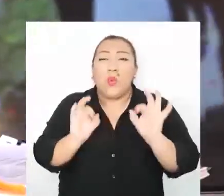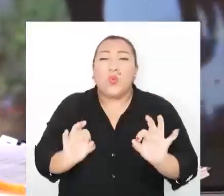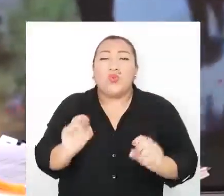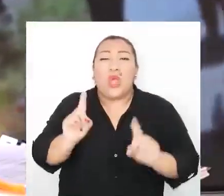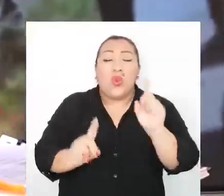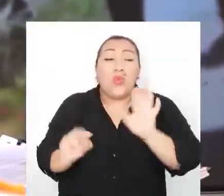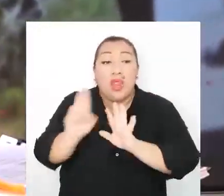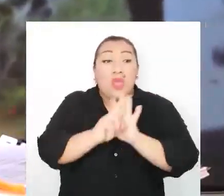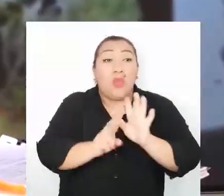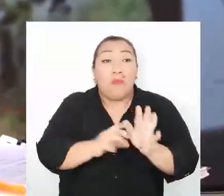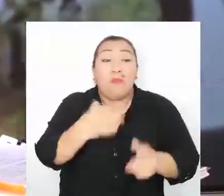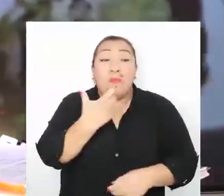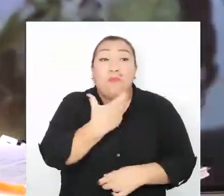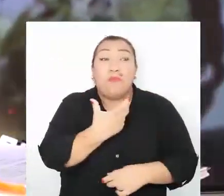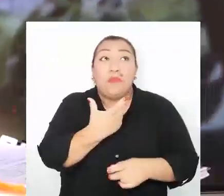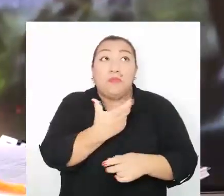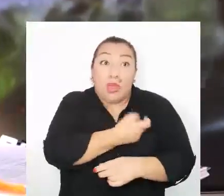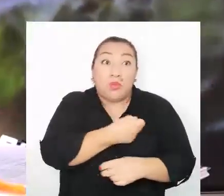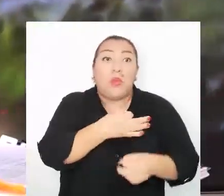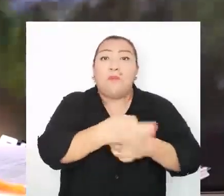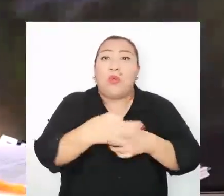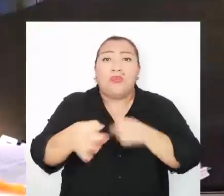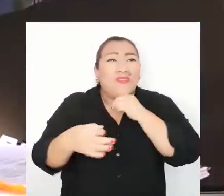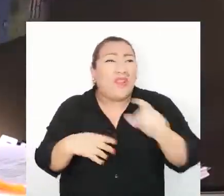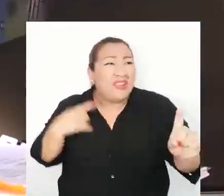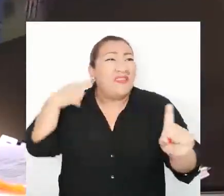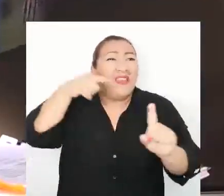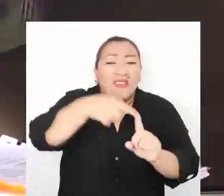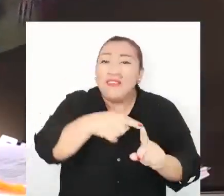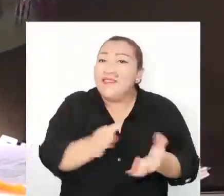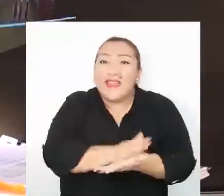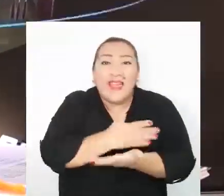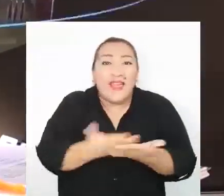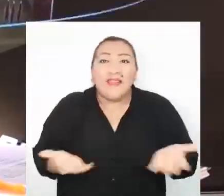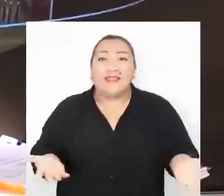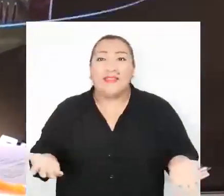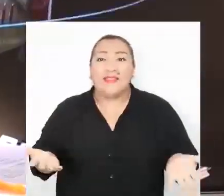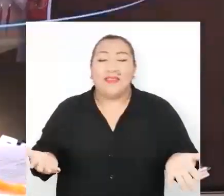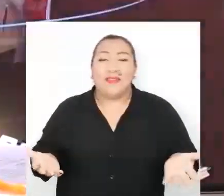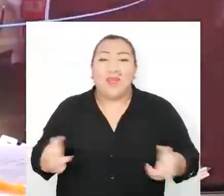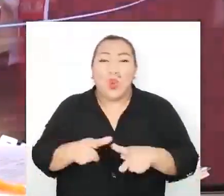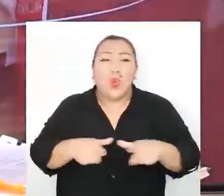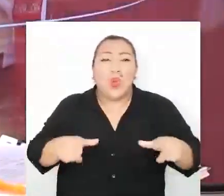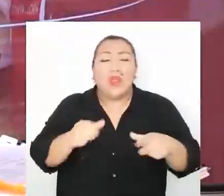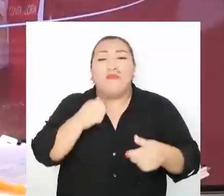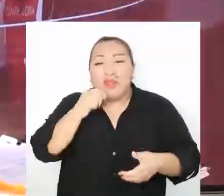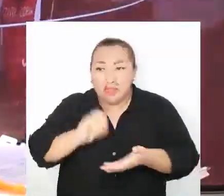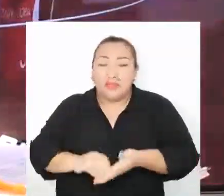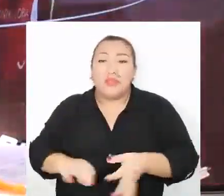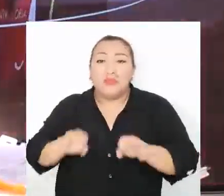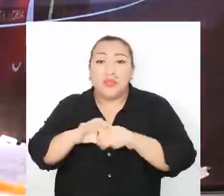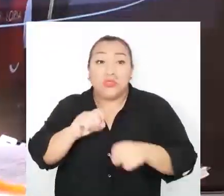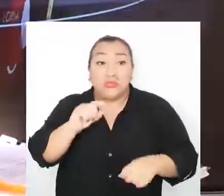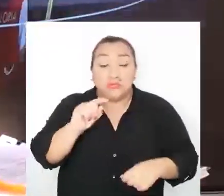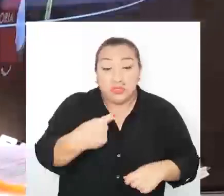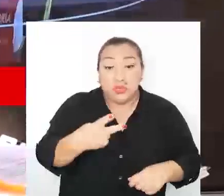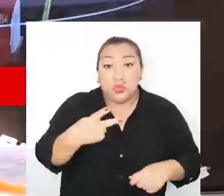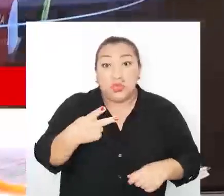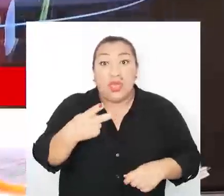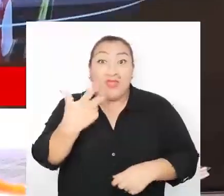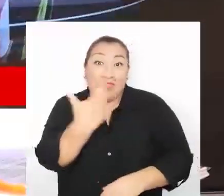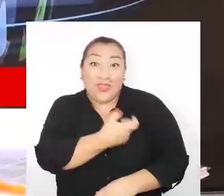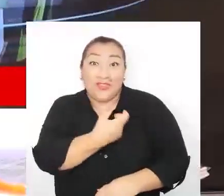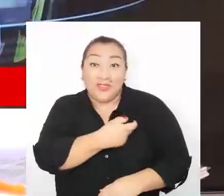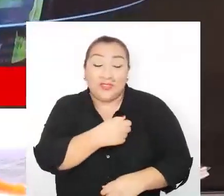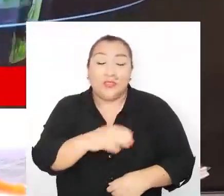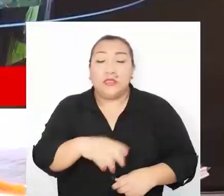la cobertura no llega ni al 50% en lo que corresponde a segunda dosis y entre el 10 y el 20% de